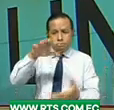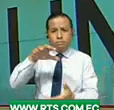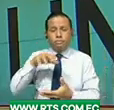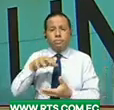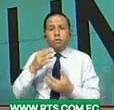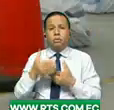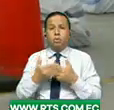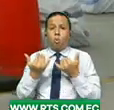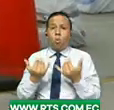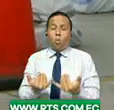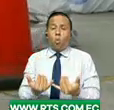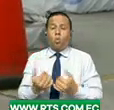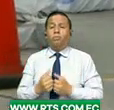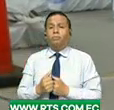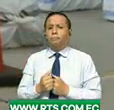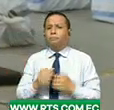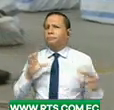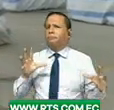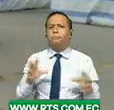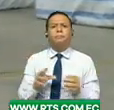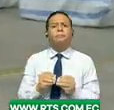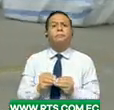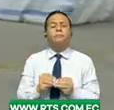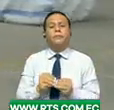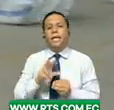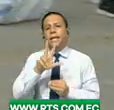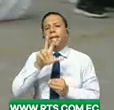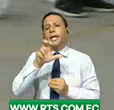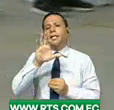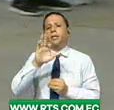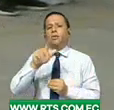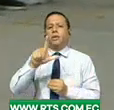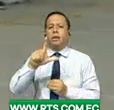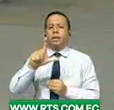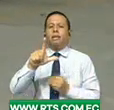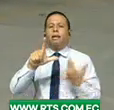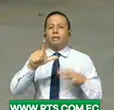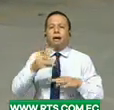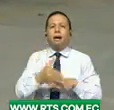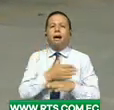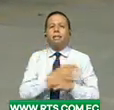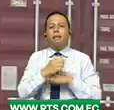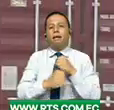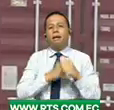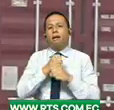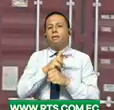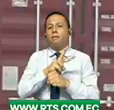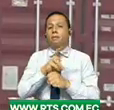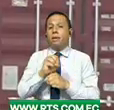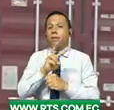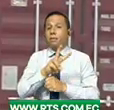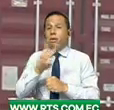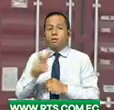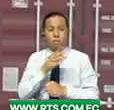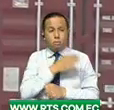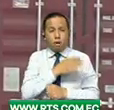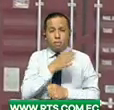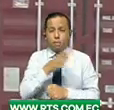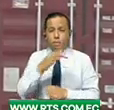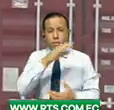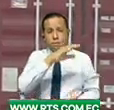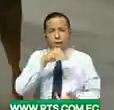últimas horas con los que completan 13 toneladas de alcaloides decomisados en lo que va del año en estas terminales marítimas